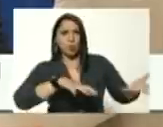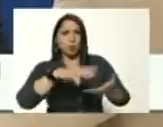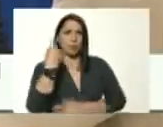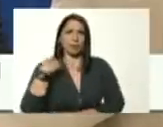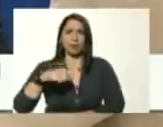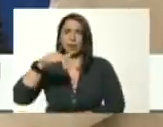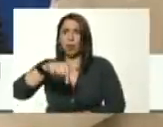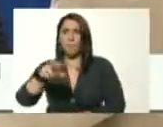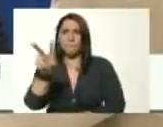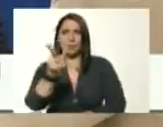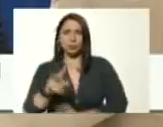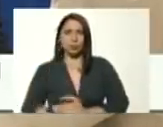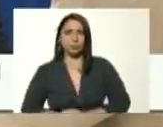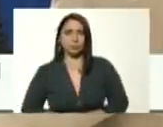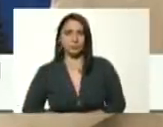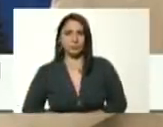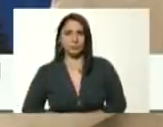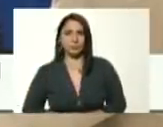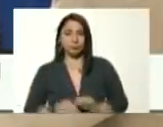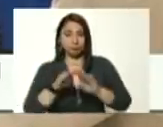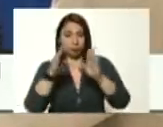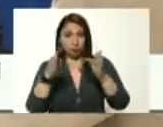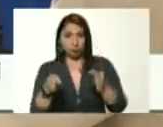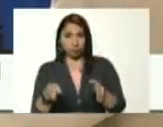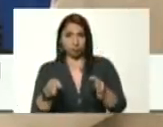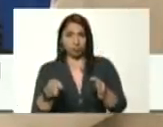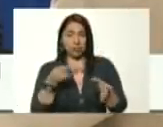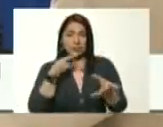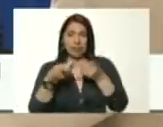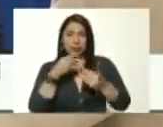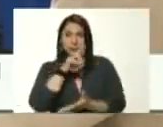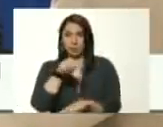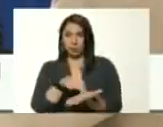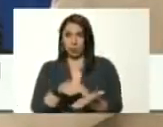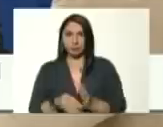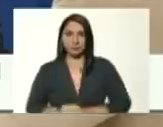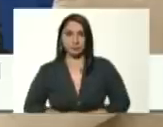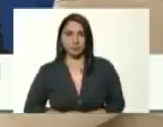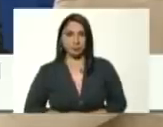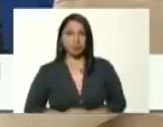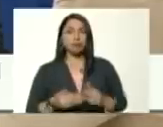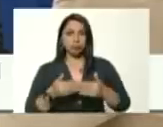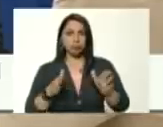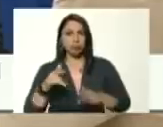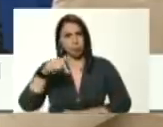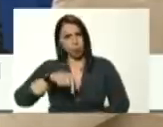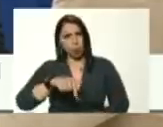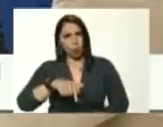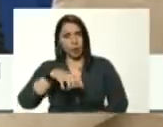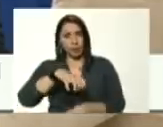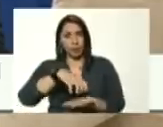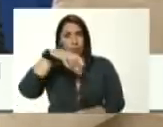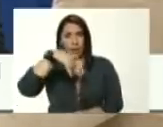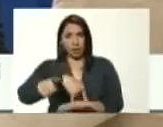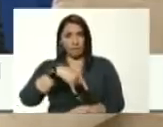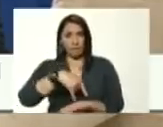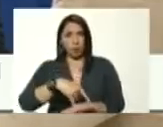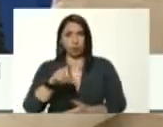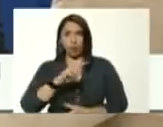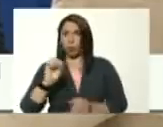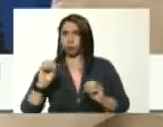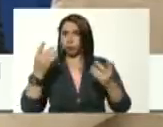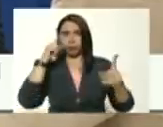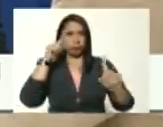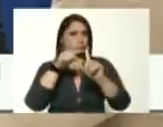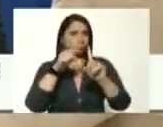los venezolanos esta mesa de diálogo nacional que se instala hoy aquí en carabobo no logra su objetivo